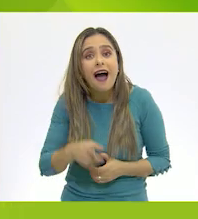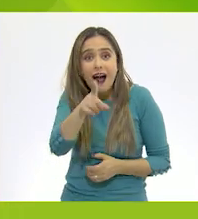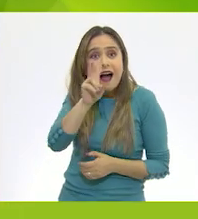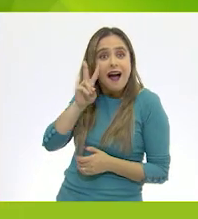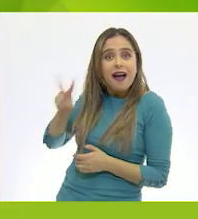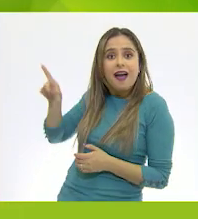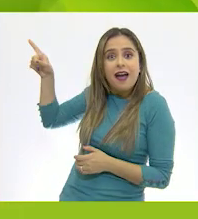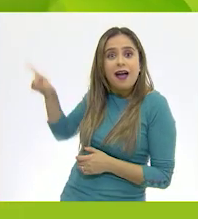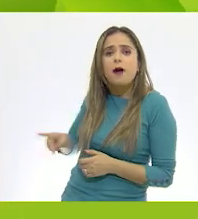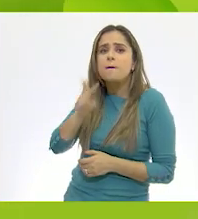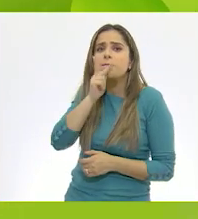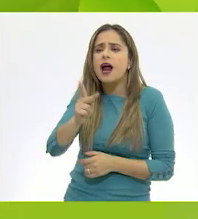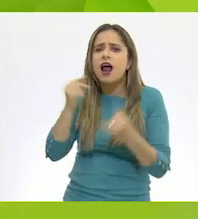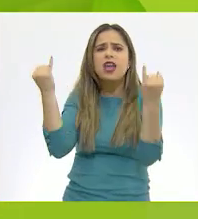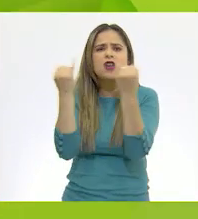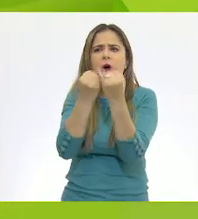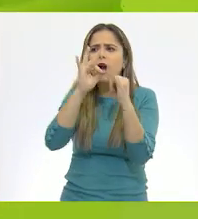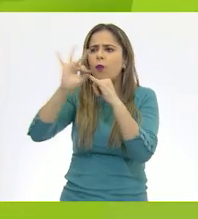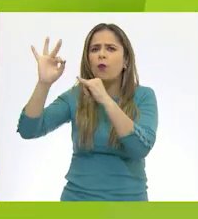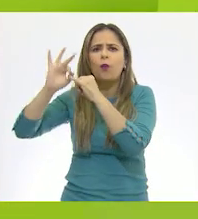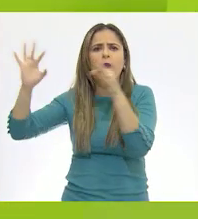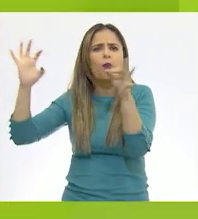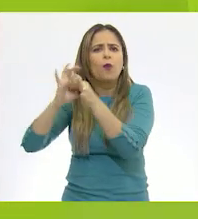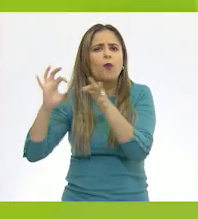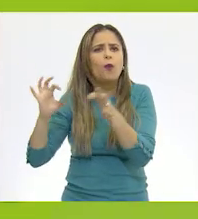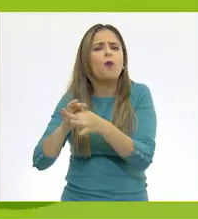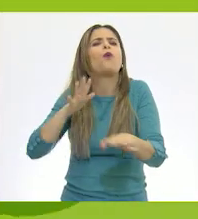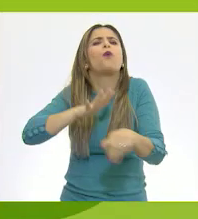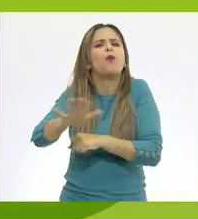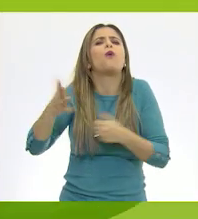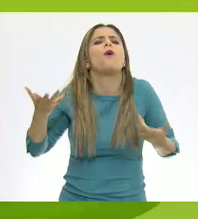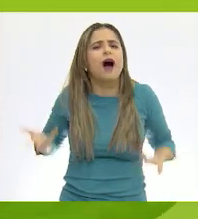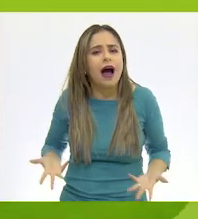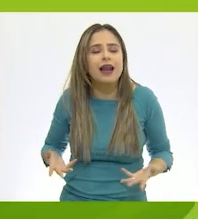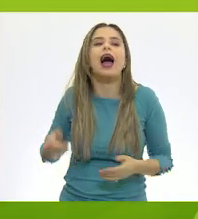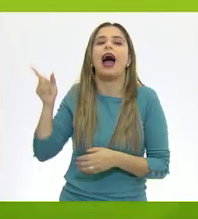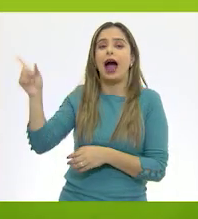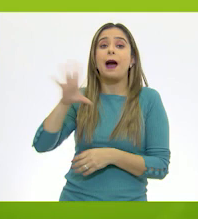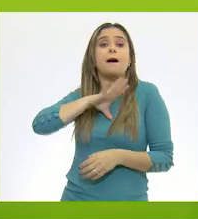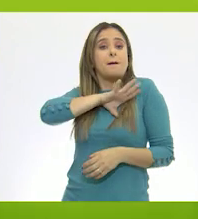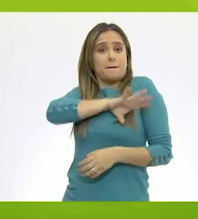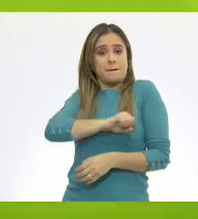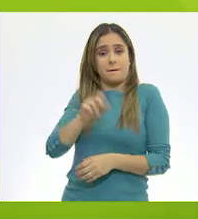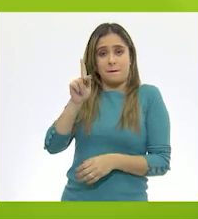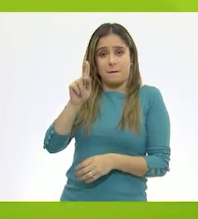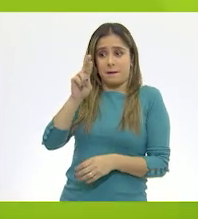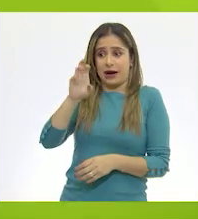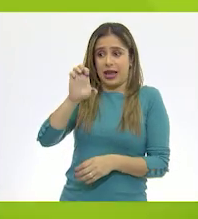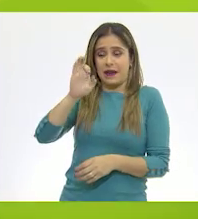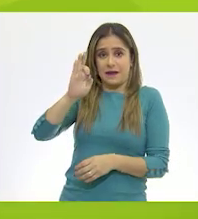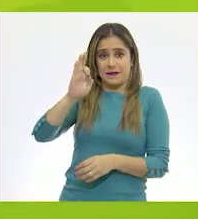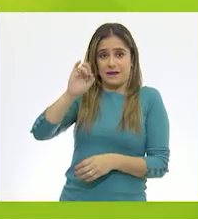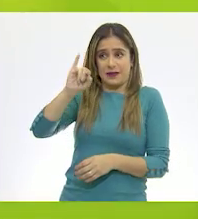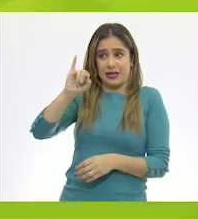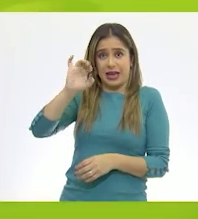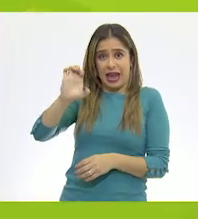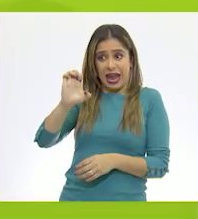¿Ya vieron cuáles son? ¡Sí! Dime cuáles son, So. Prefiero y